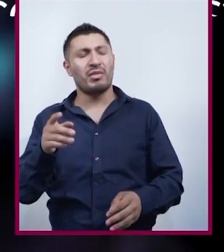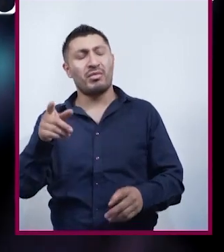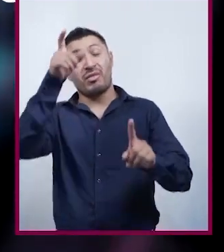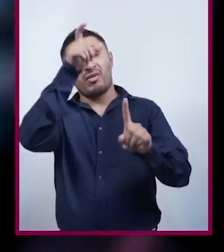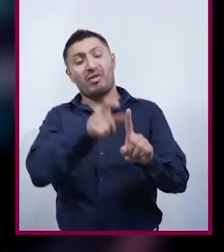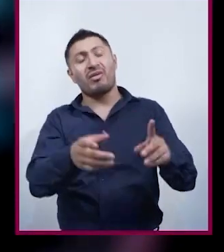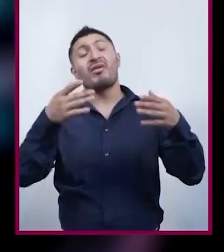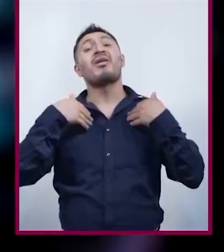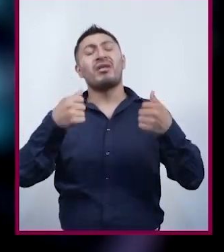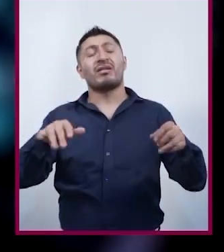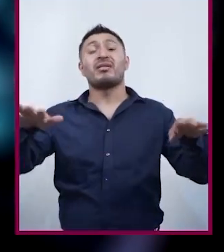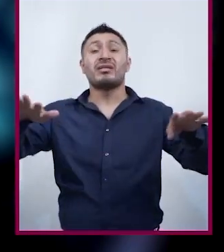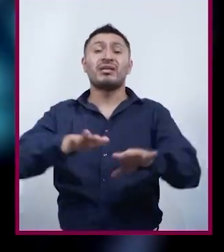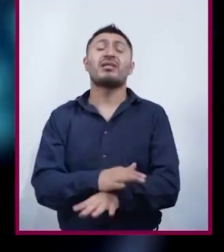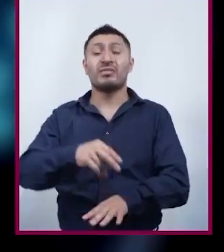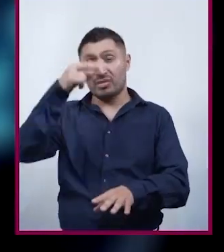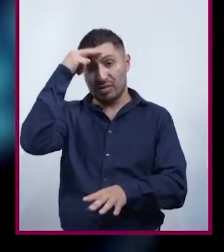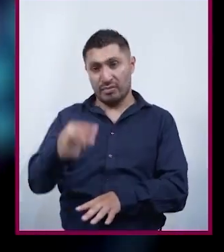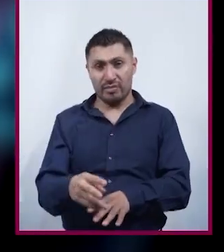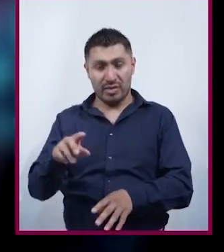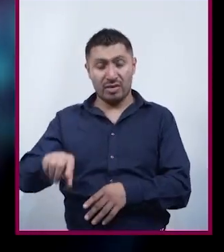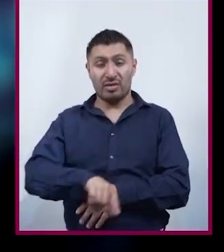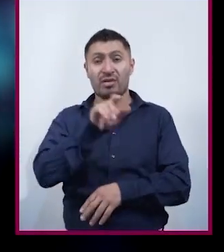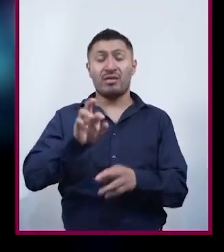¿De qué manera es posible entender las